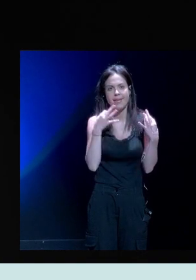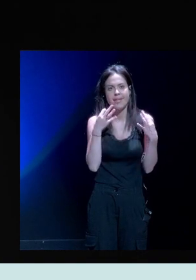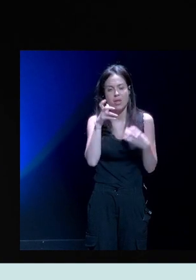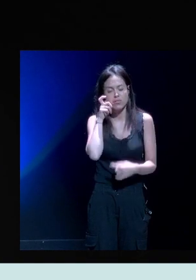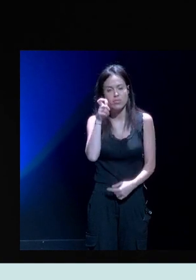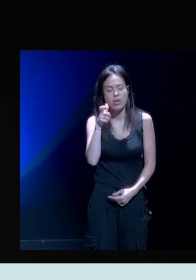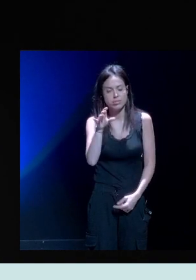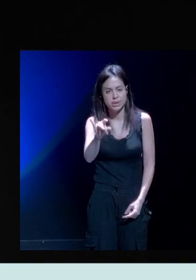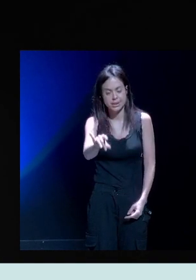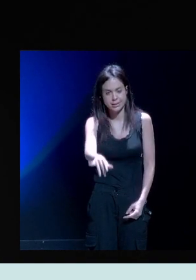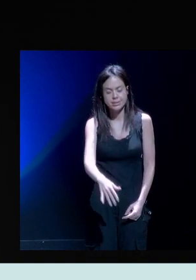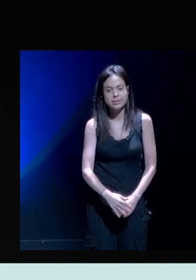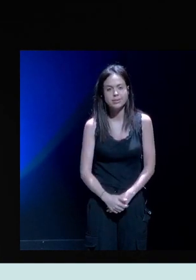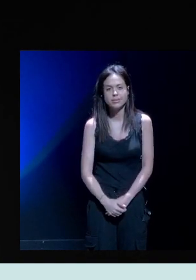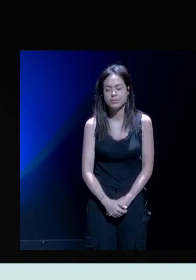efectivamente,